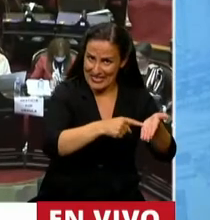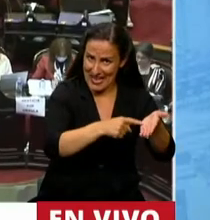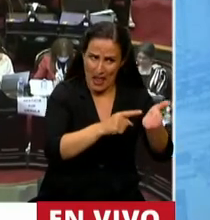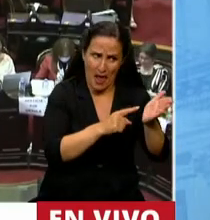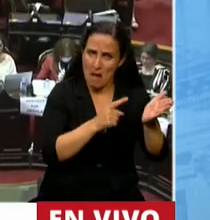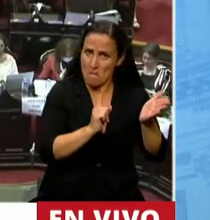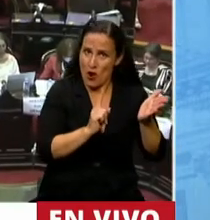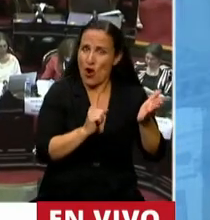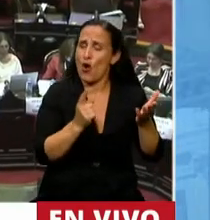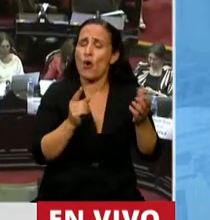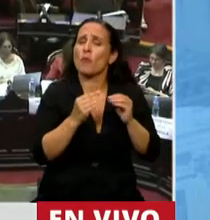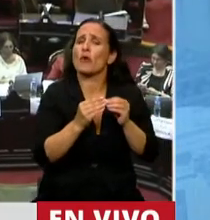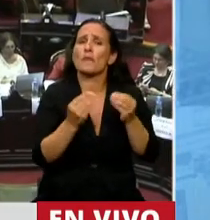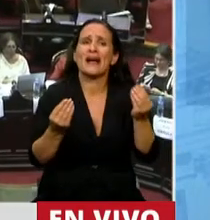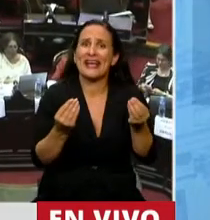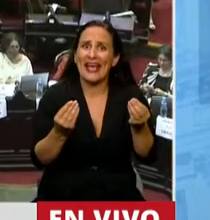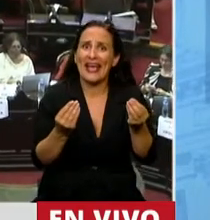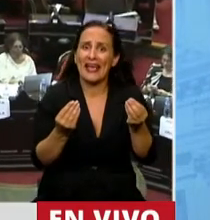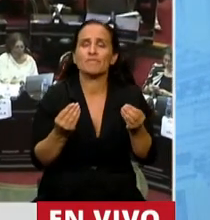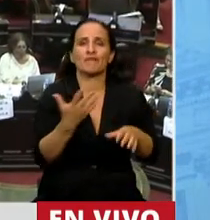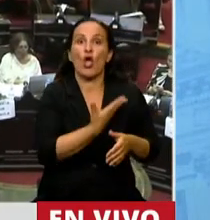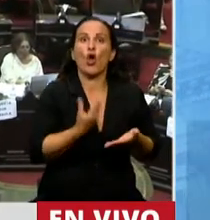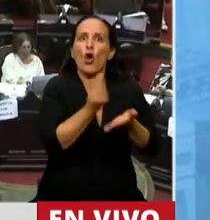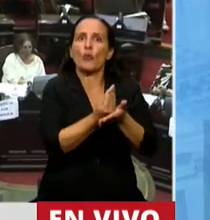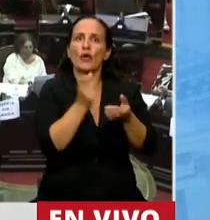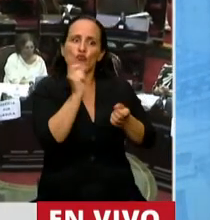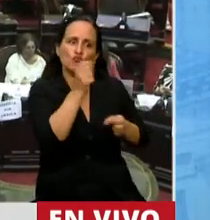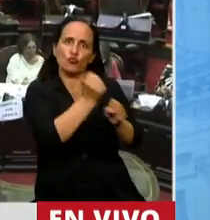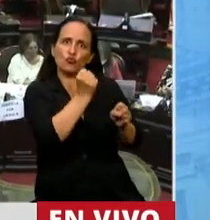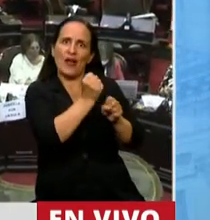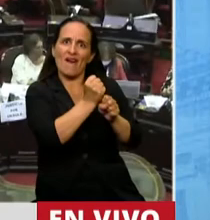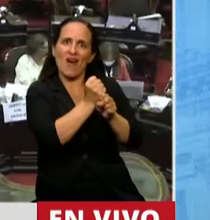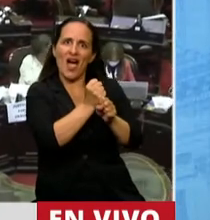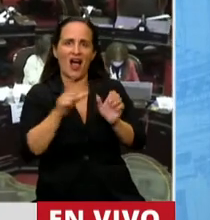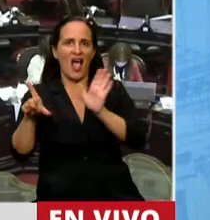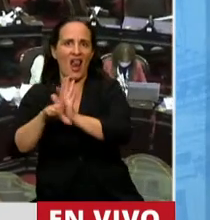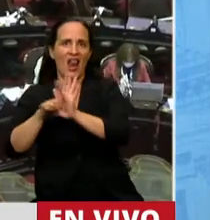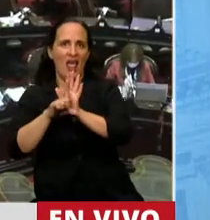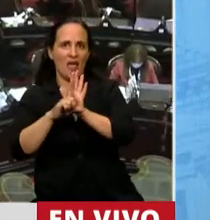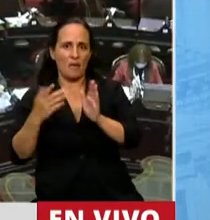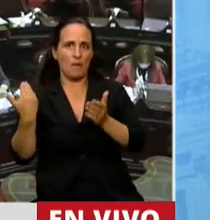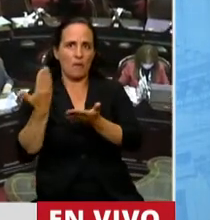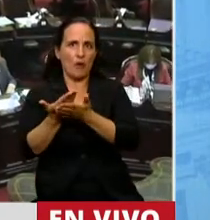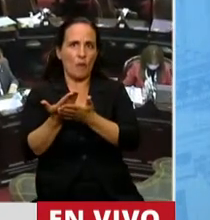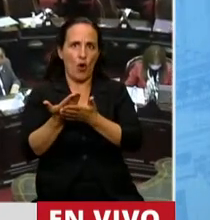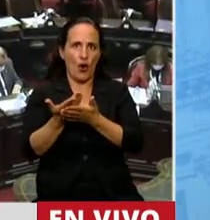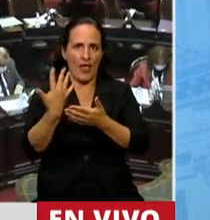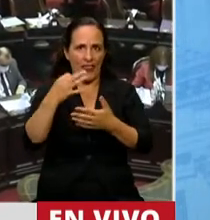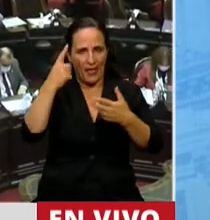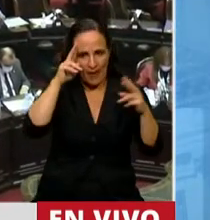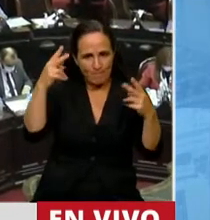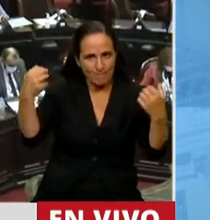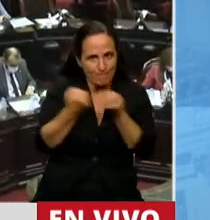la coherencia entre lo que hace un gobierno y la legislación que propone un gobierno y la